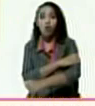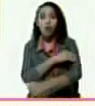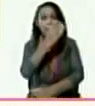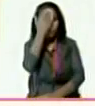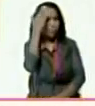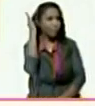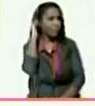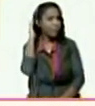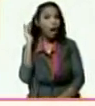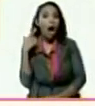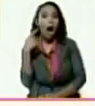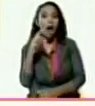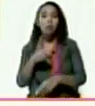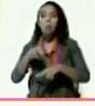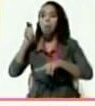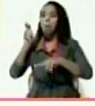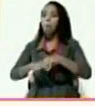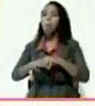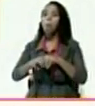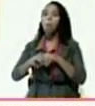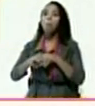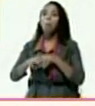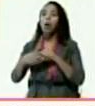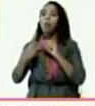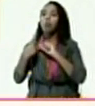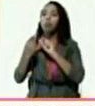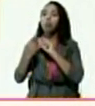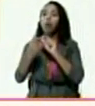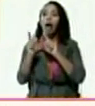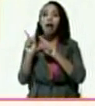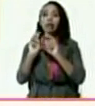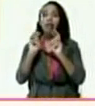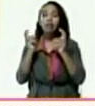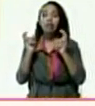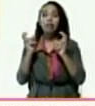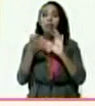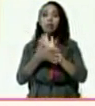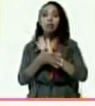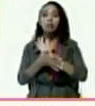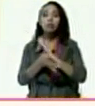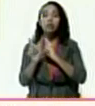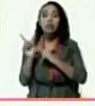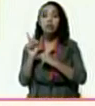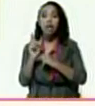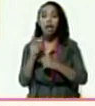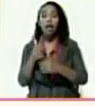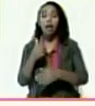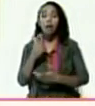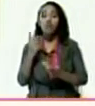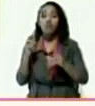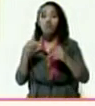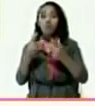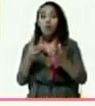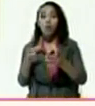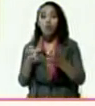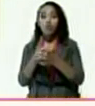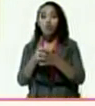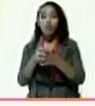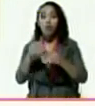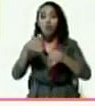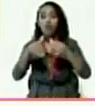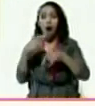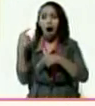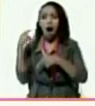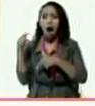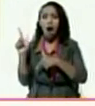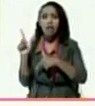hipócritamente, están sentados ahí para este tema de nuevas autoridades electorales. Están allí,